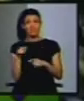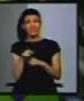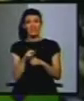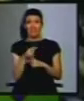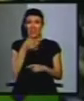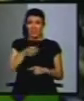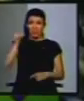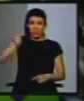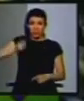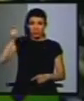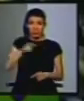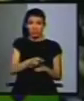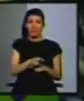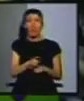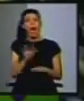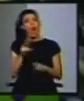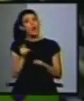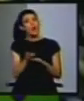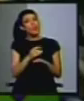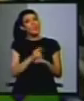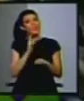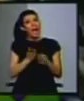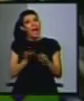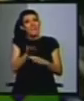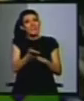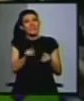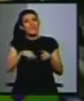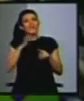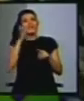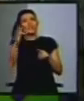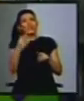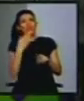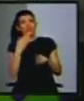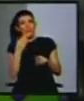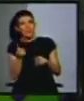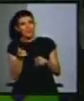un precedente para otras causas similares que aún no tienen resolución.